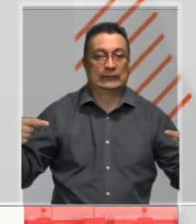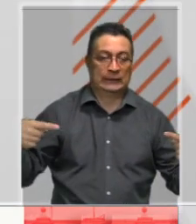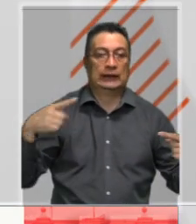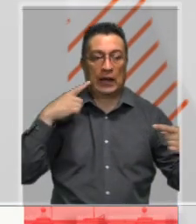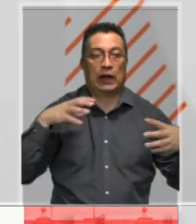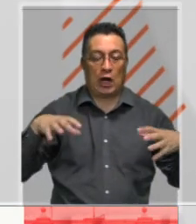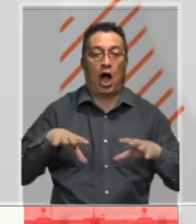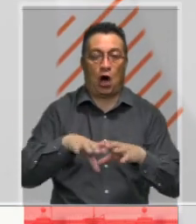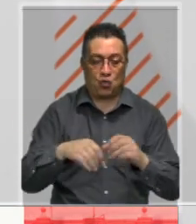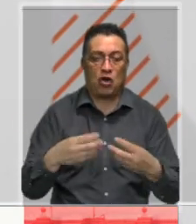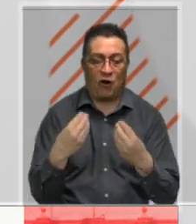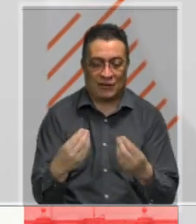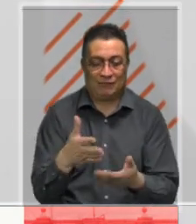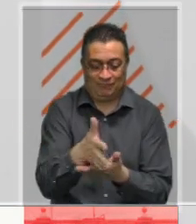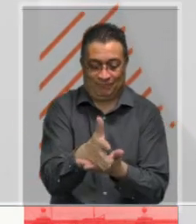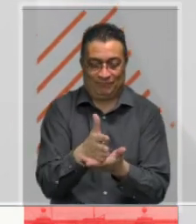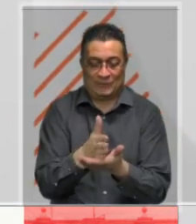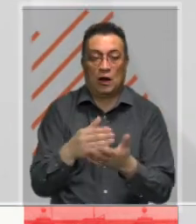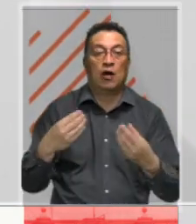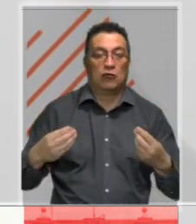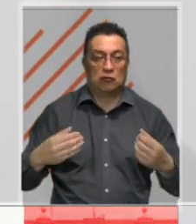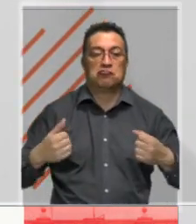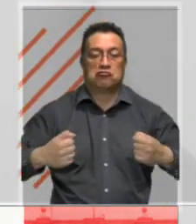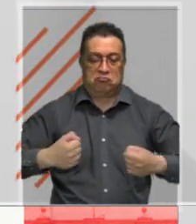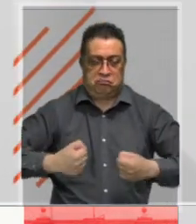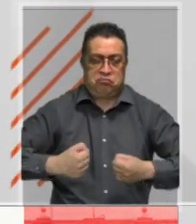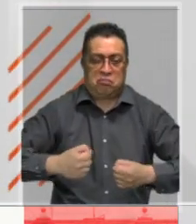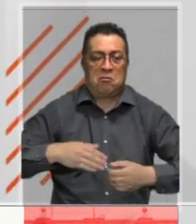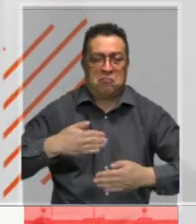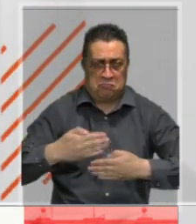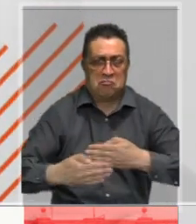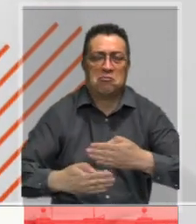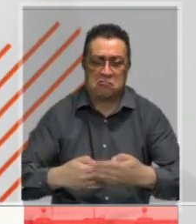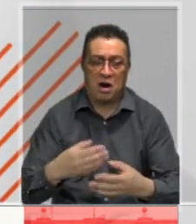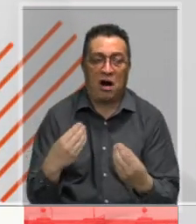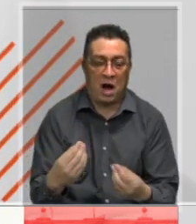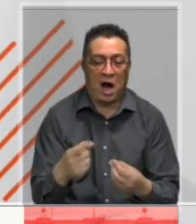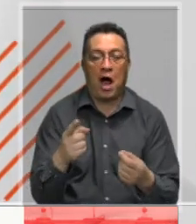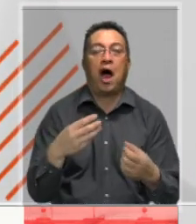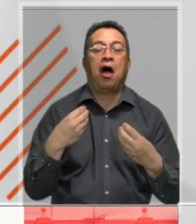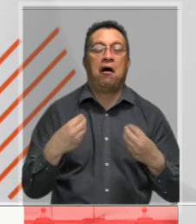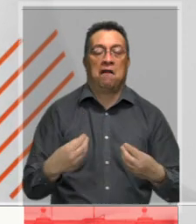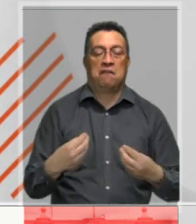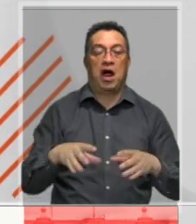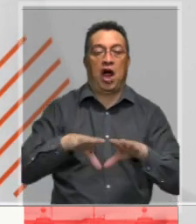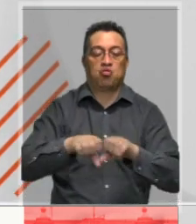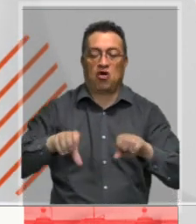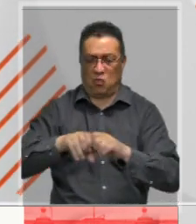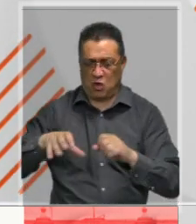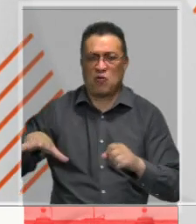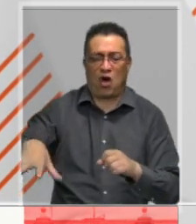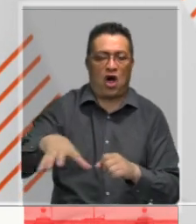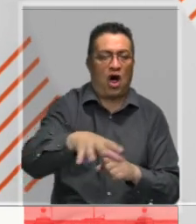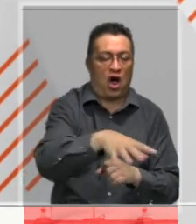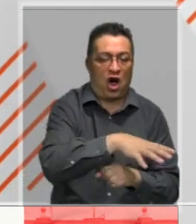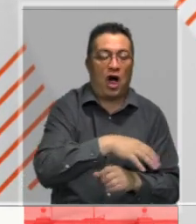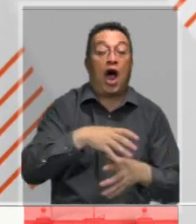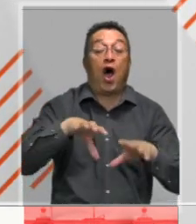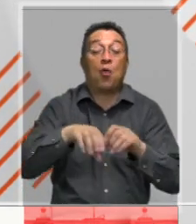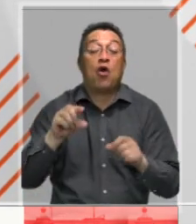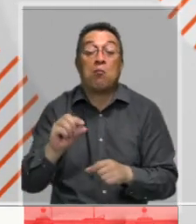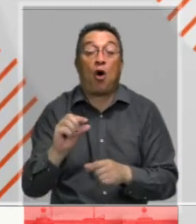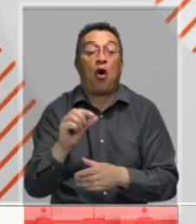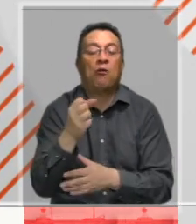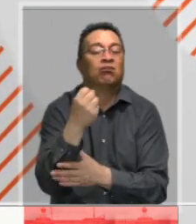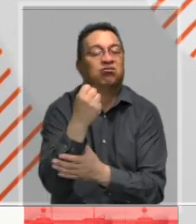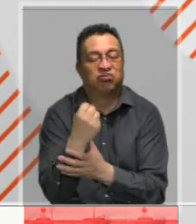del acuerdo. Los acuerdos cuando flotan, como se dice en lenguaje político, es porque son anchos. Los acuerdos delgados se hunden. Y este